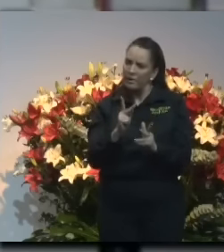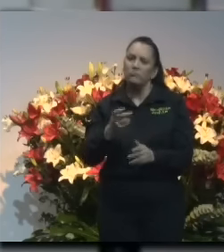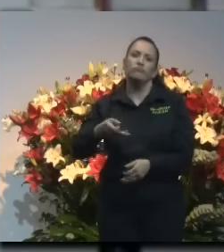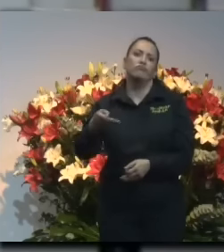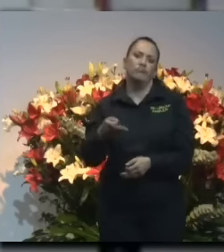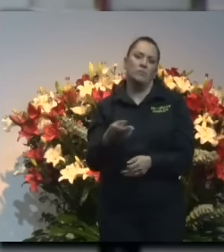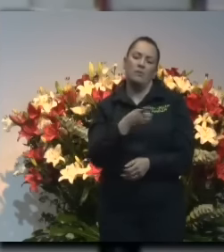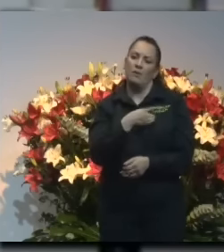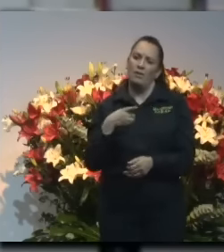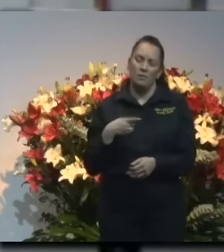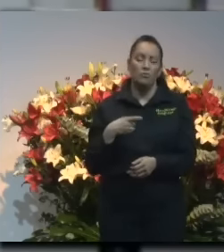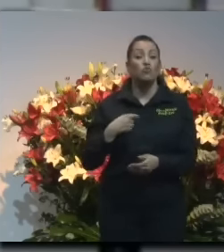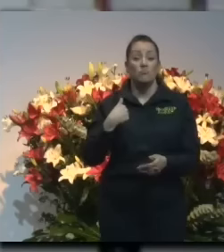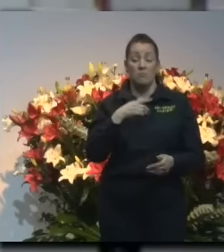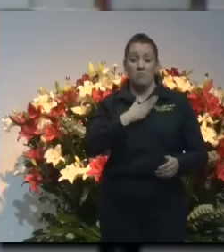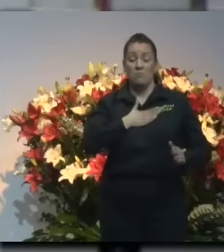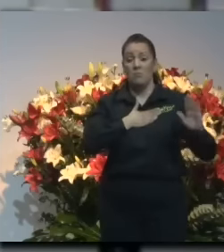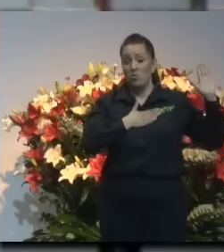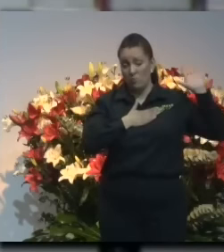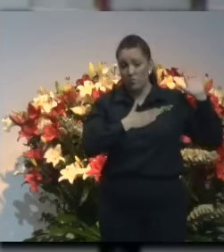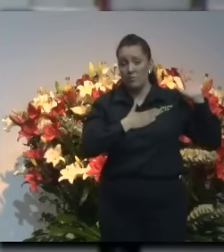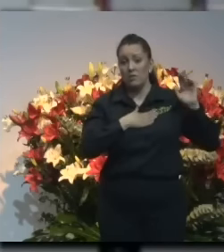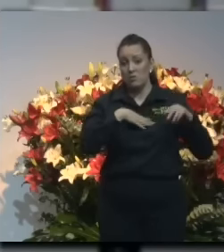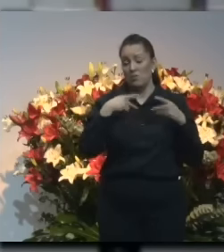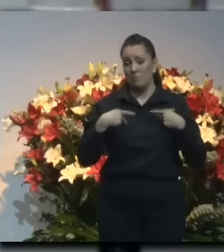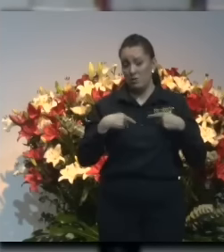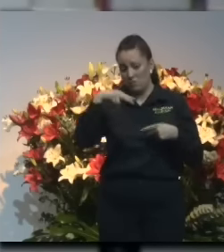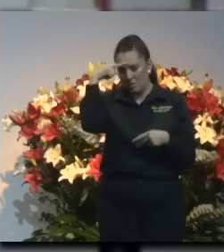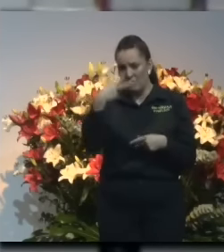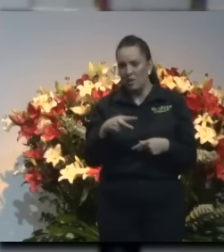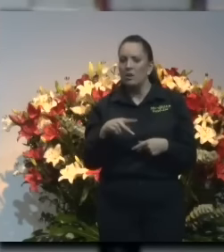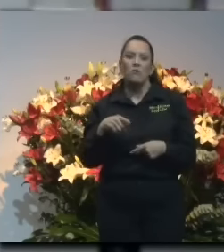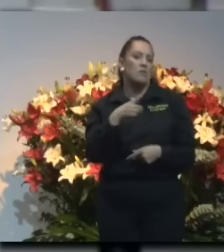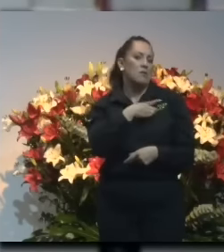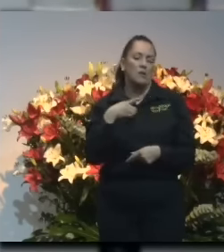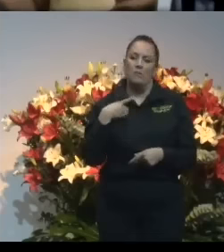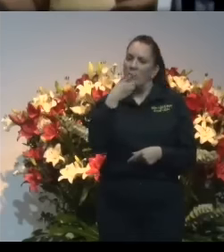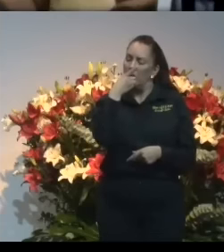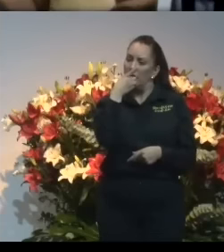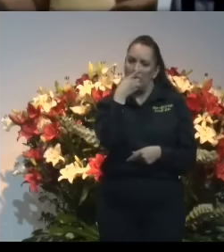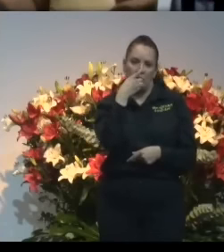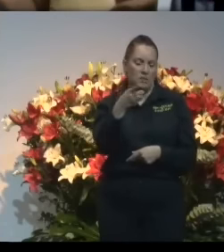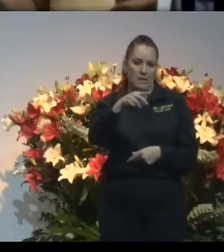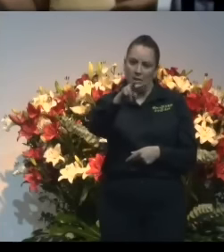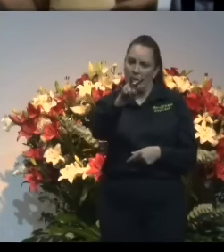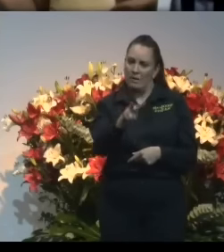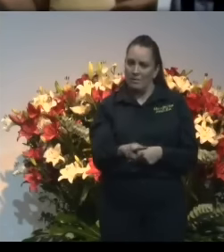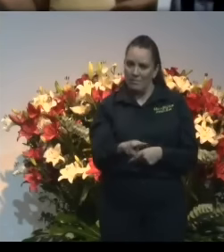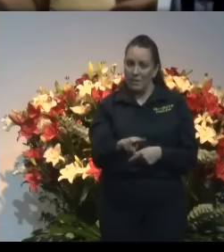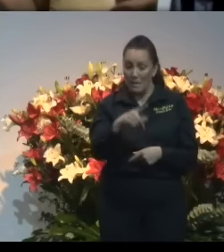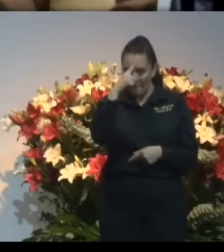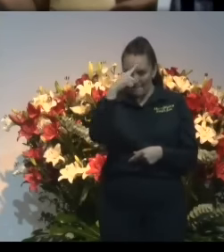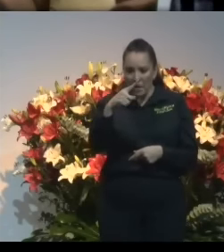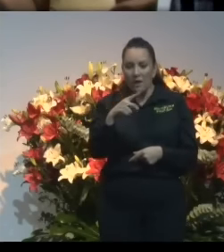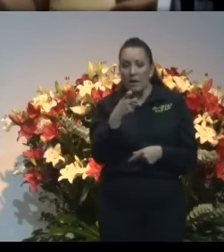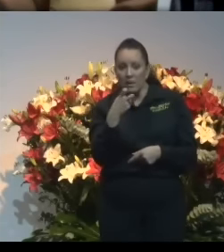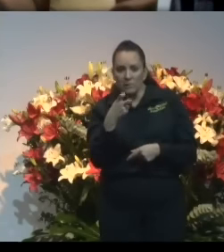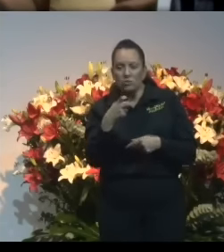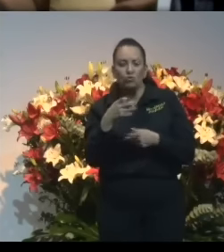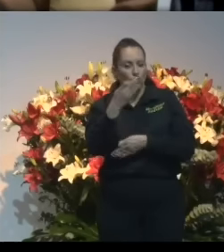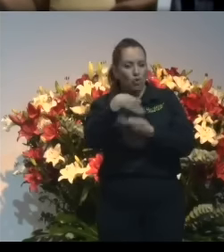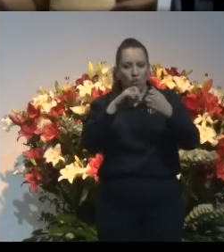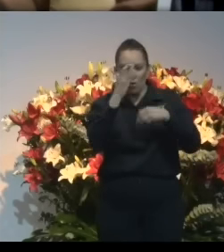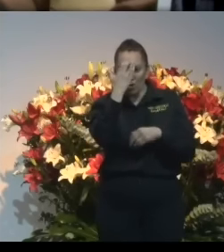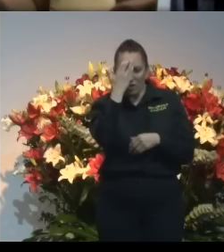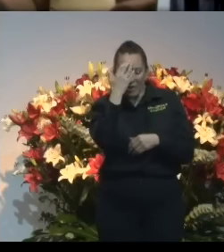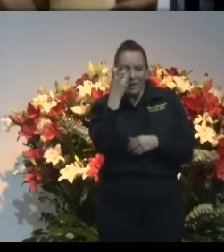decirles siempre la verdad. Si las cosas están mal, decirles qué tan mal están para a partir de ahí empezarlas a mejorar. Hoy hay